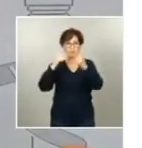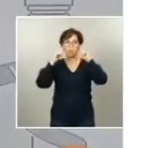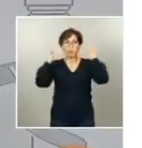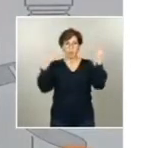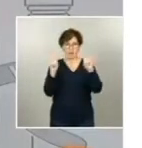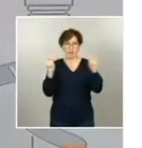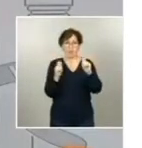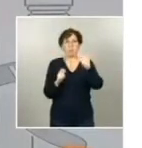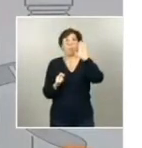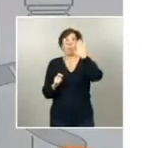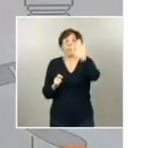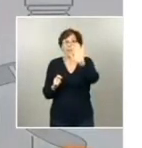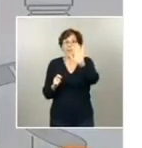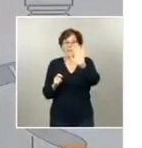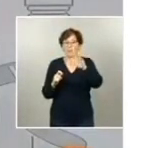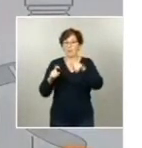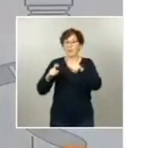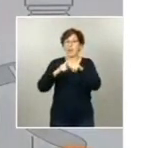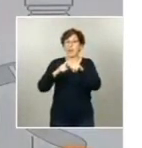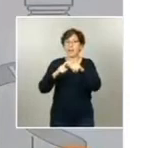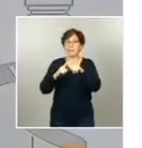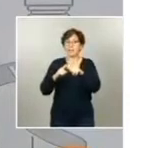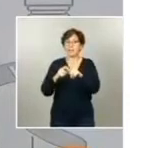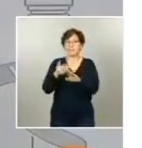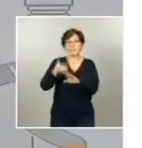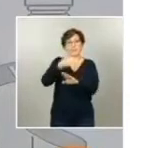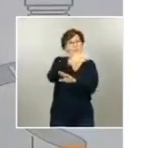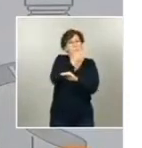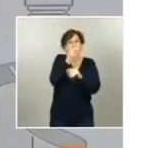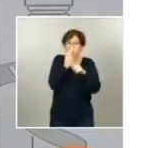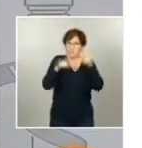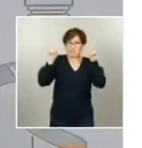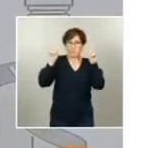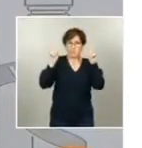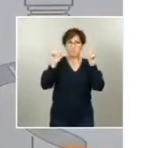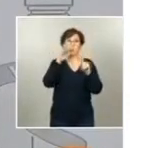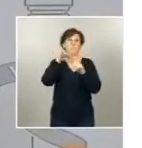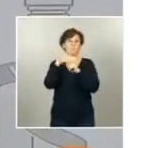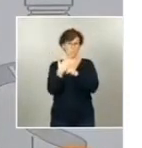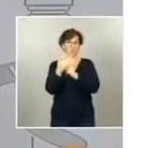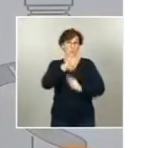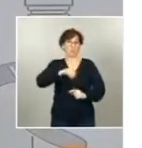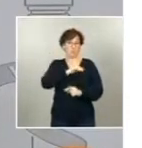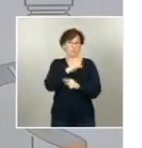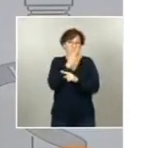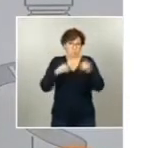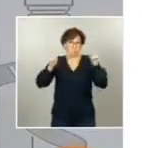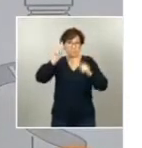bien distintas respecto a las anteriores porque la situación en España ha cambiado. Para empezar,